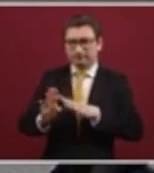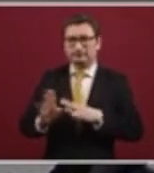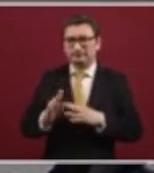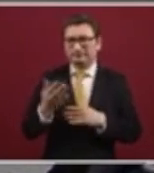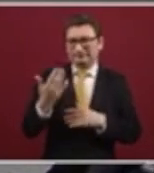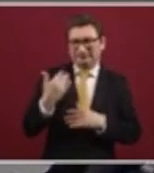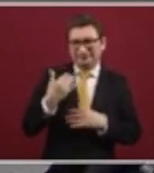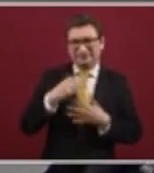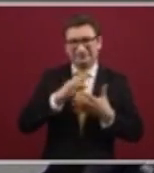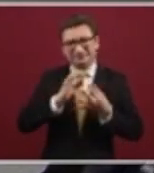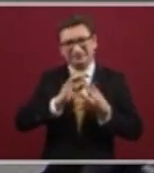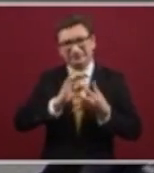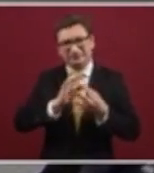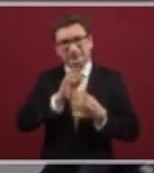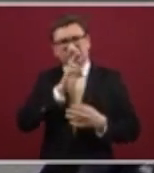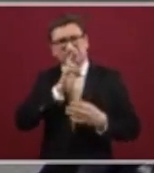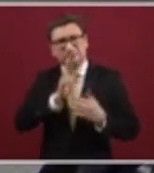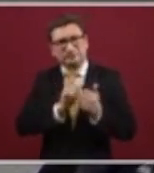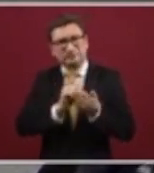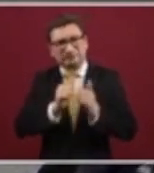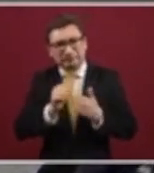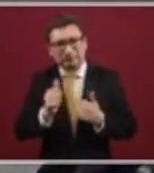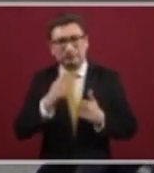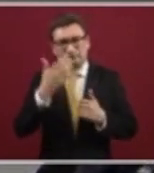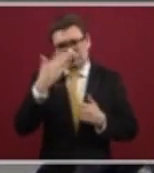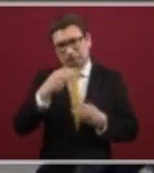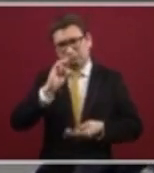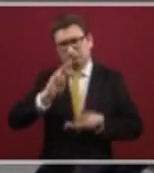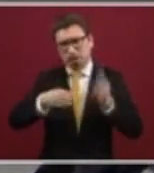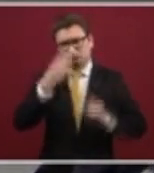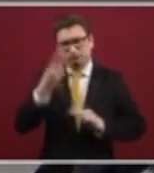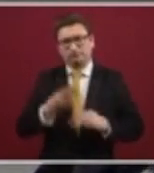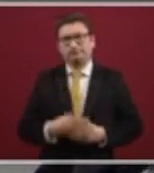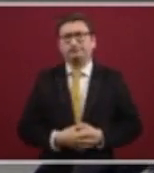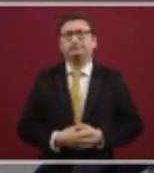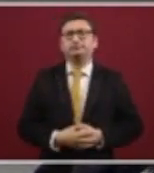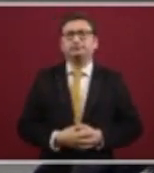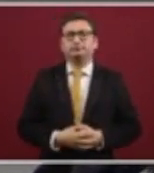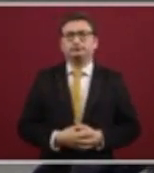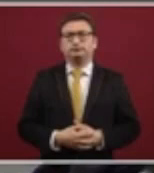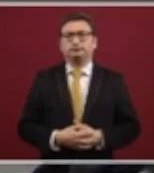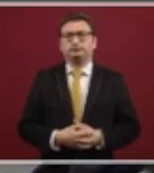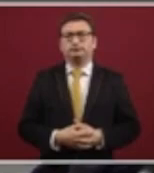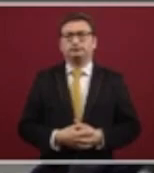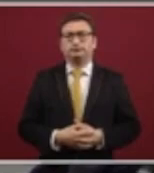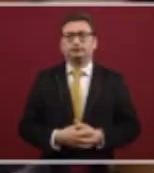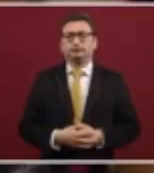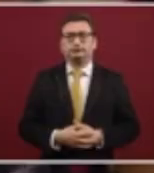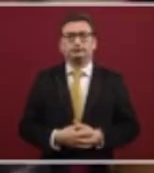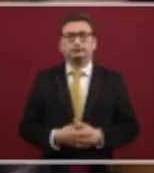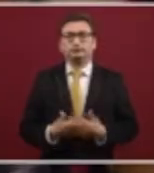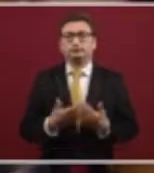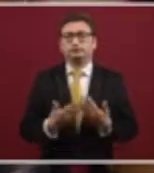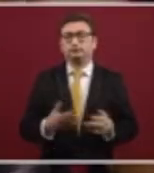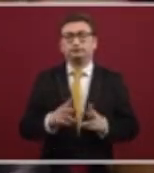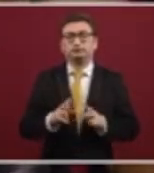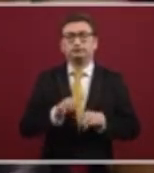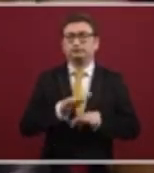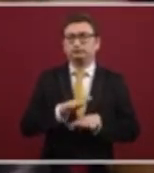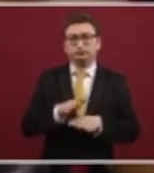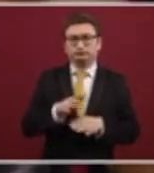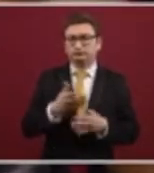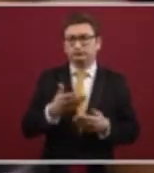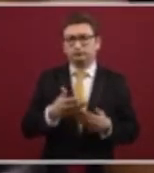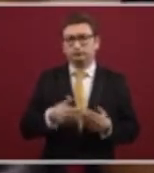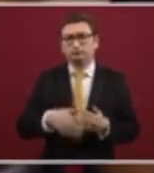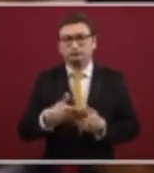ha atrasado la solución a nivel mundial. Y bueno, pues en materia de lo que